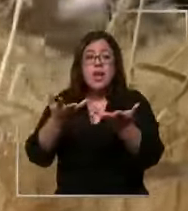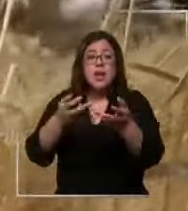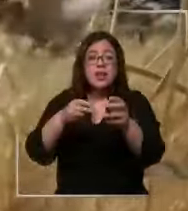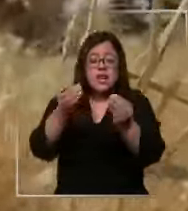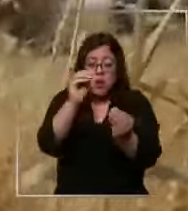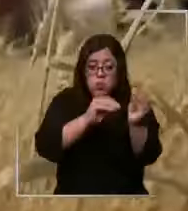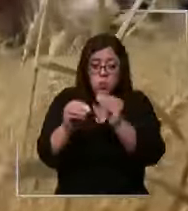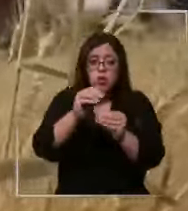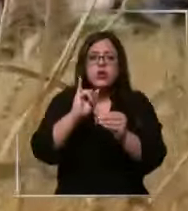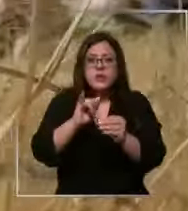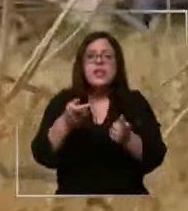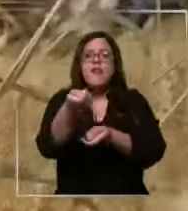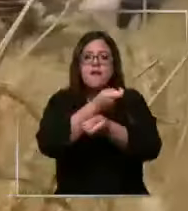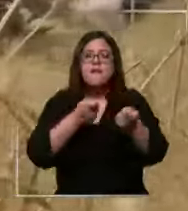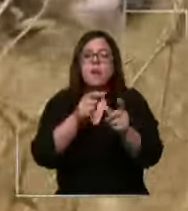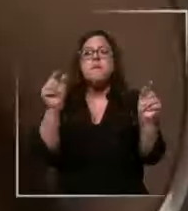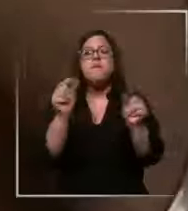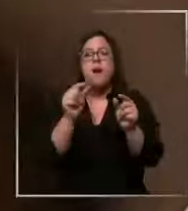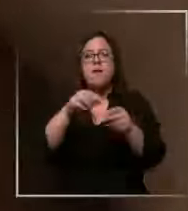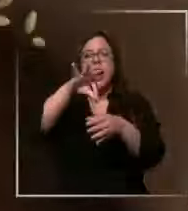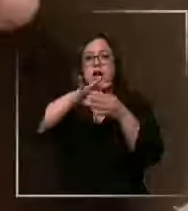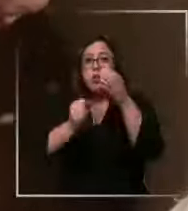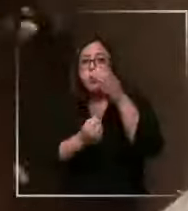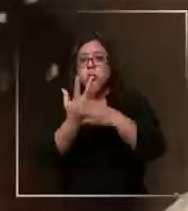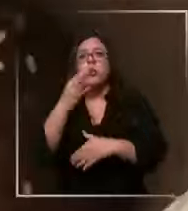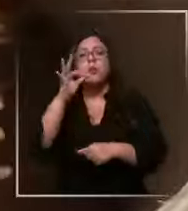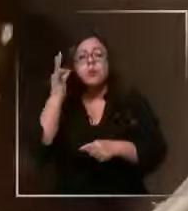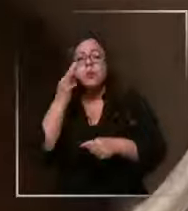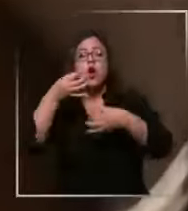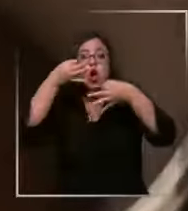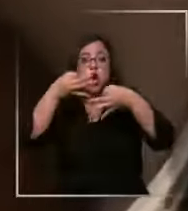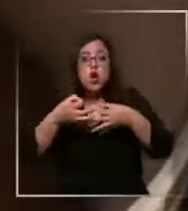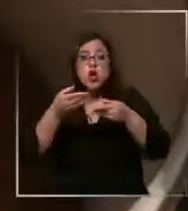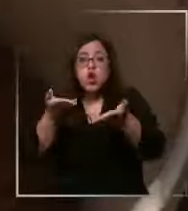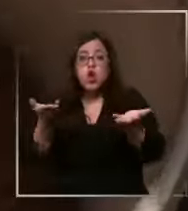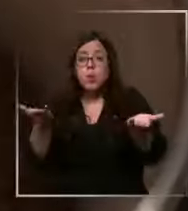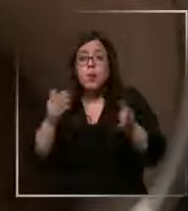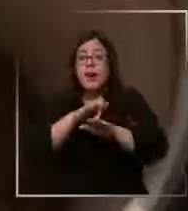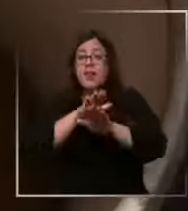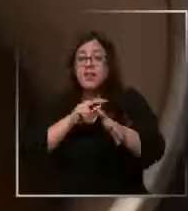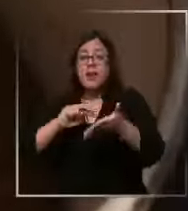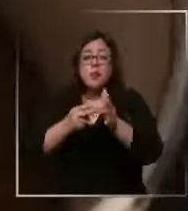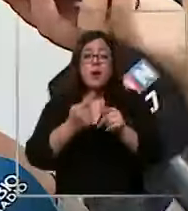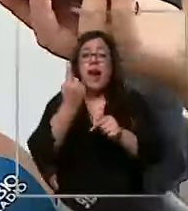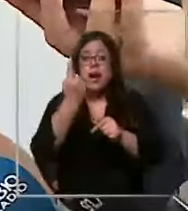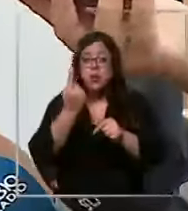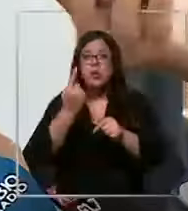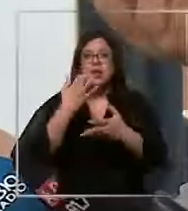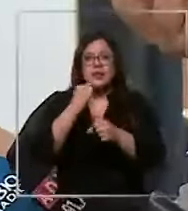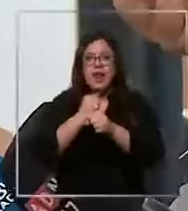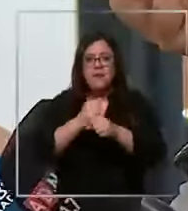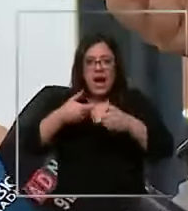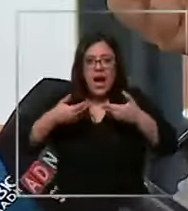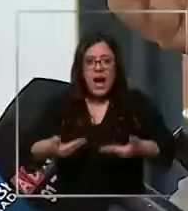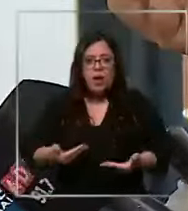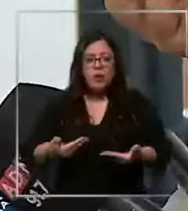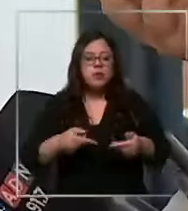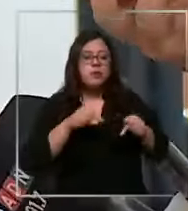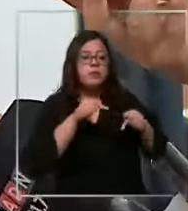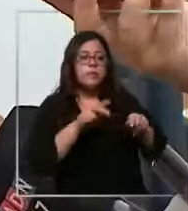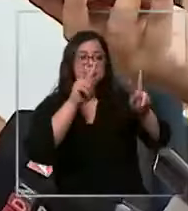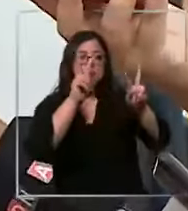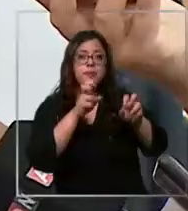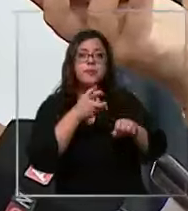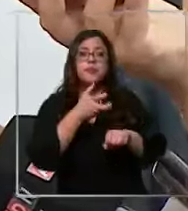más barato. Y ante la demanda por medidas para paliar la crisis, hay una en la que ya se está trabajando. El mecanismo que